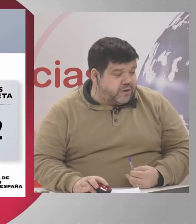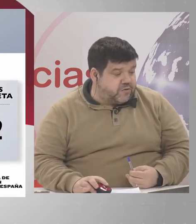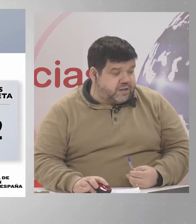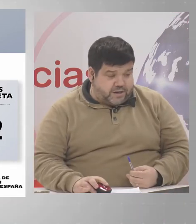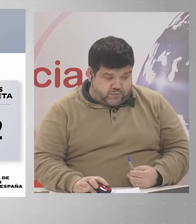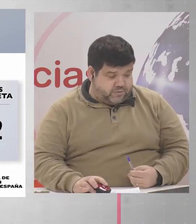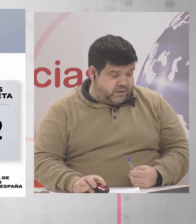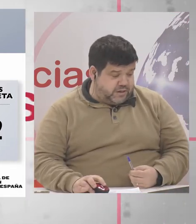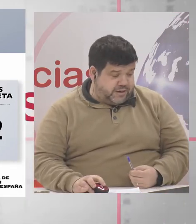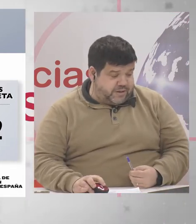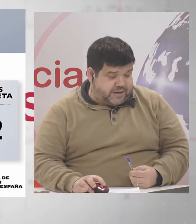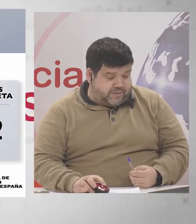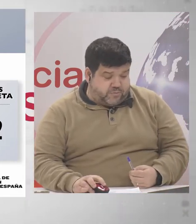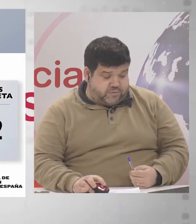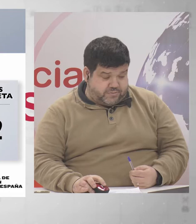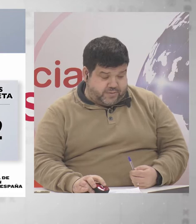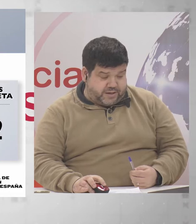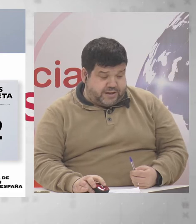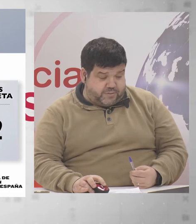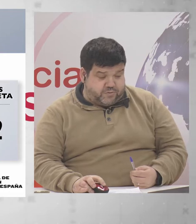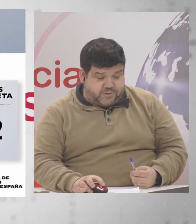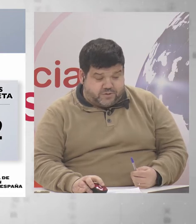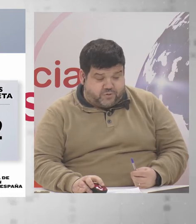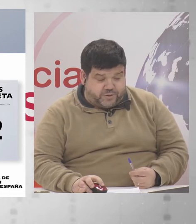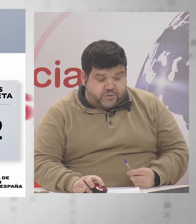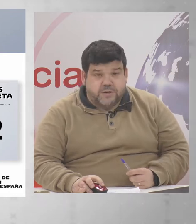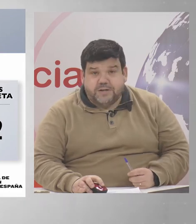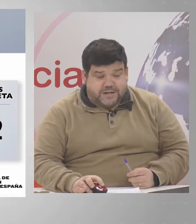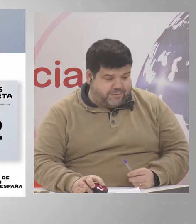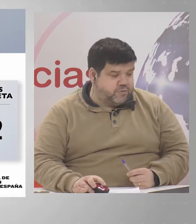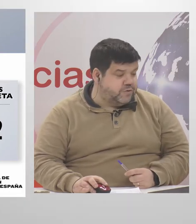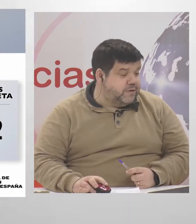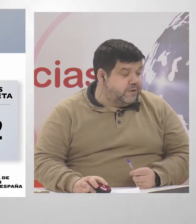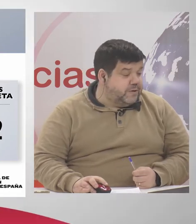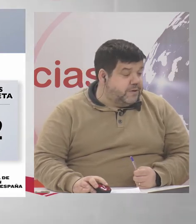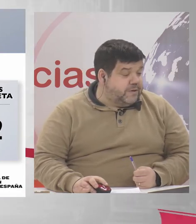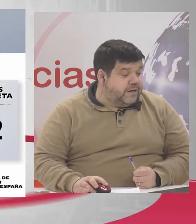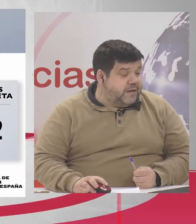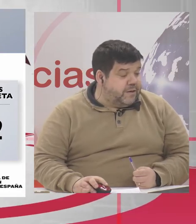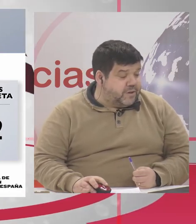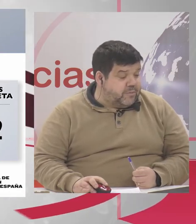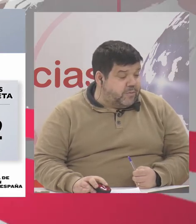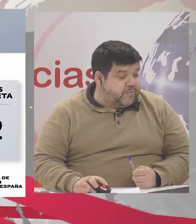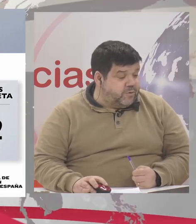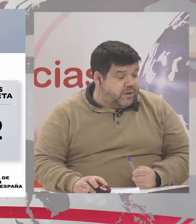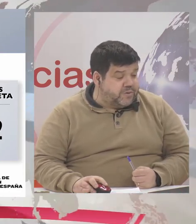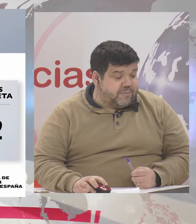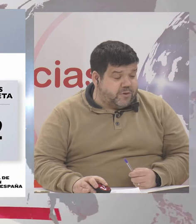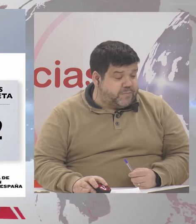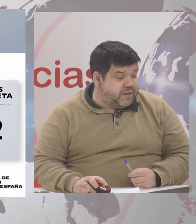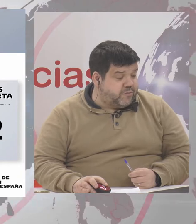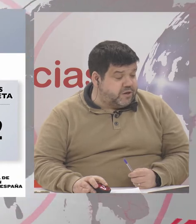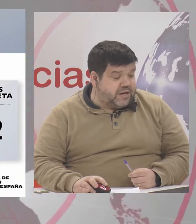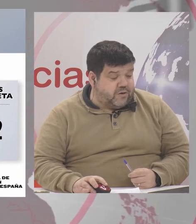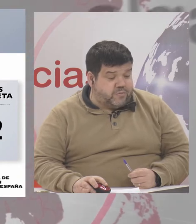con los datos que tenemos. Y la verdad es que la vemos, que eso es lo peor. Que la vemos. Empezamos a ver luz, empezamos